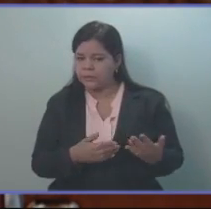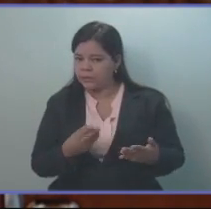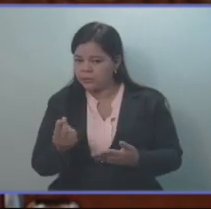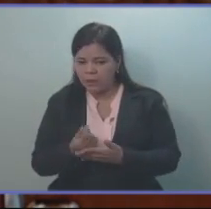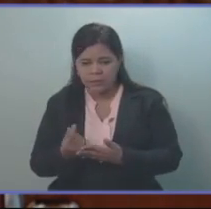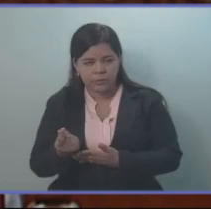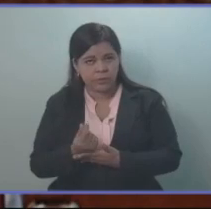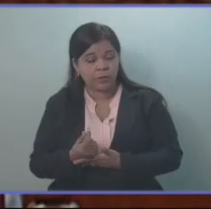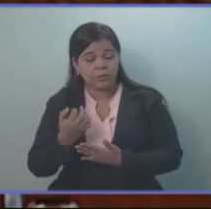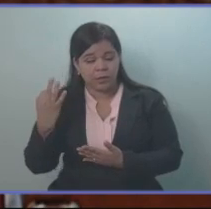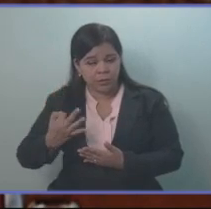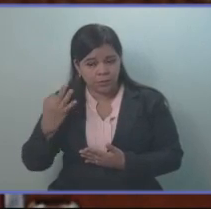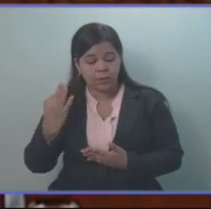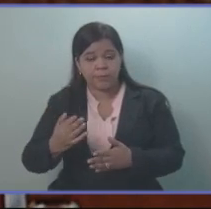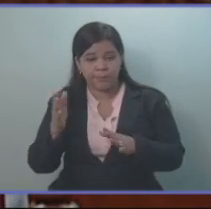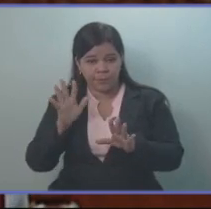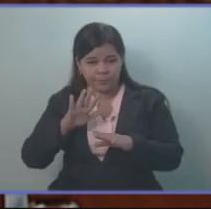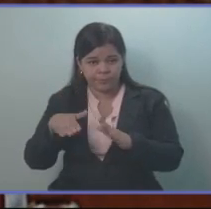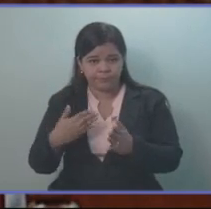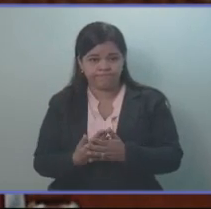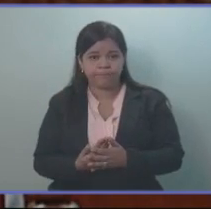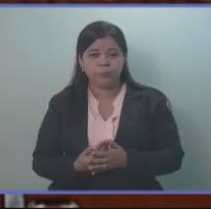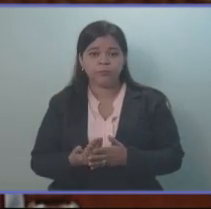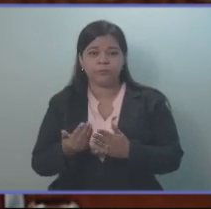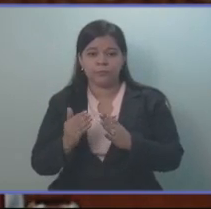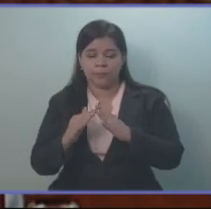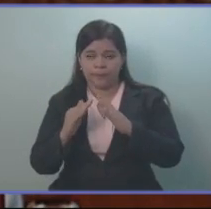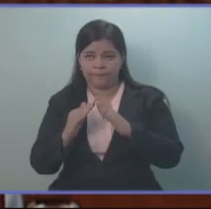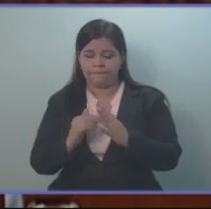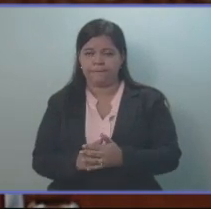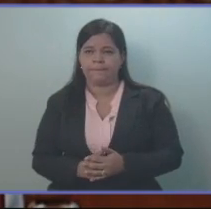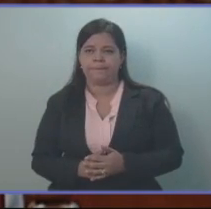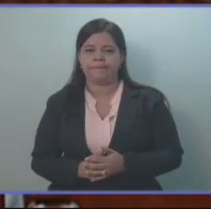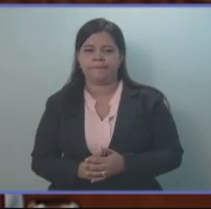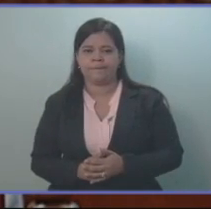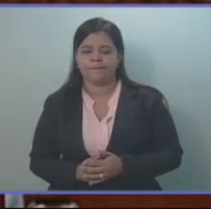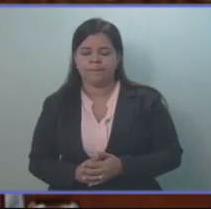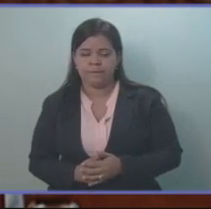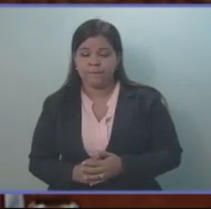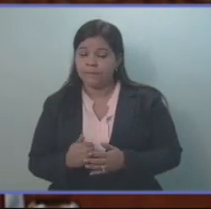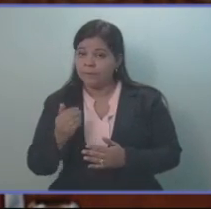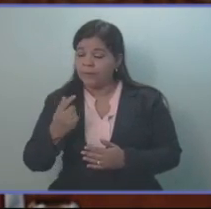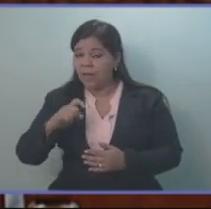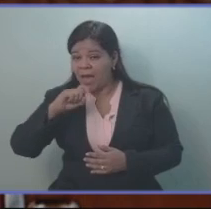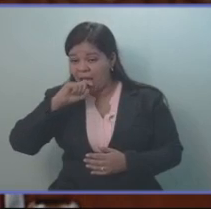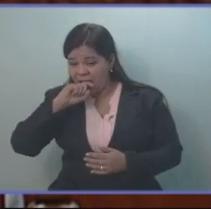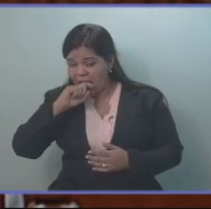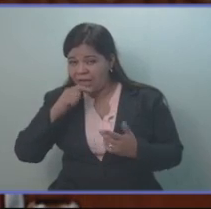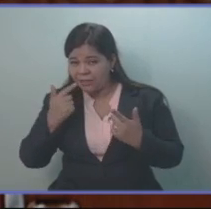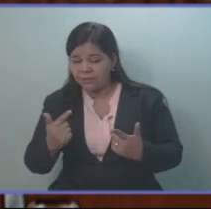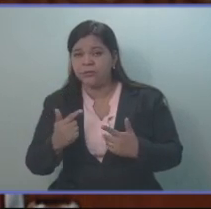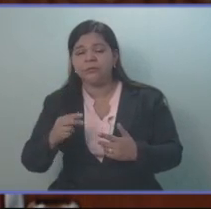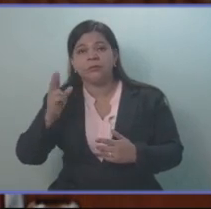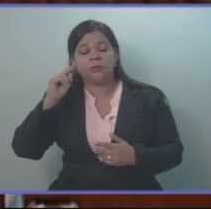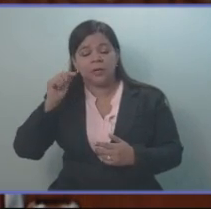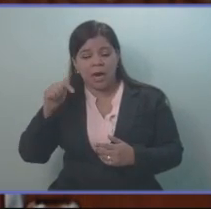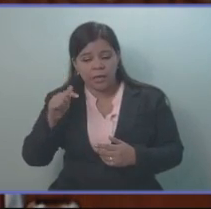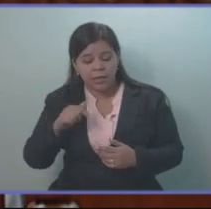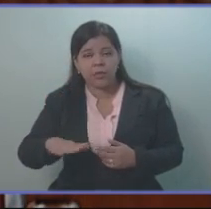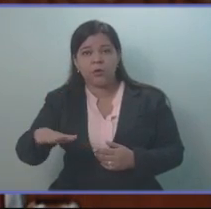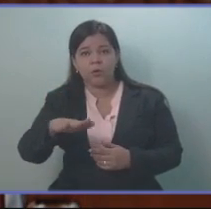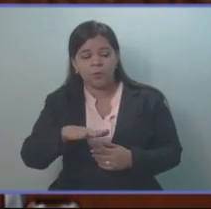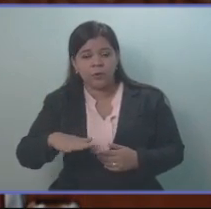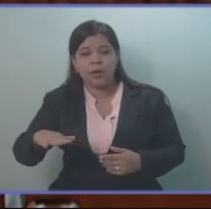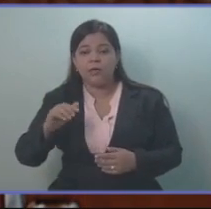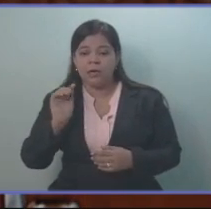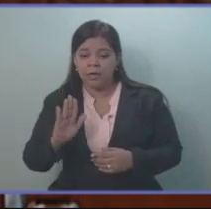el funcionamiento integral de los complejos habitacionales. Pobreza extrema. En pobreza extrema se ubican aquellos hogares que